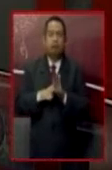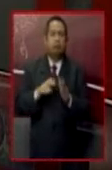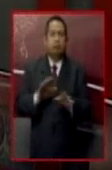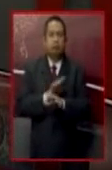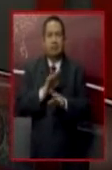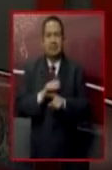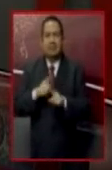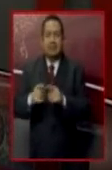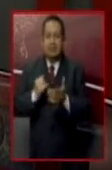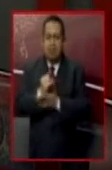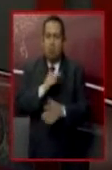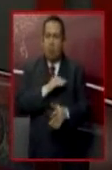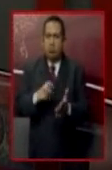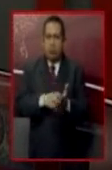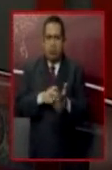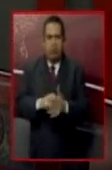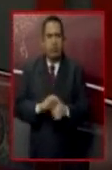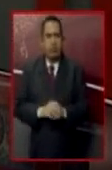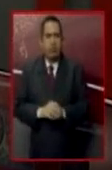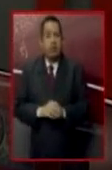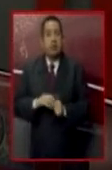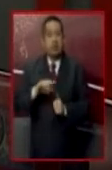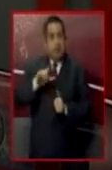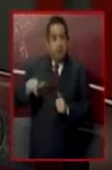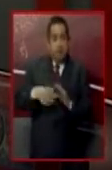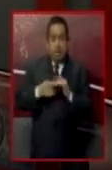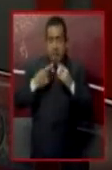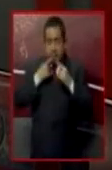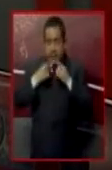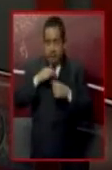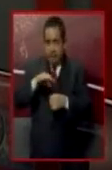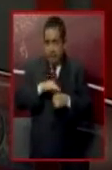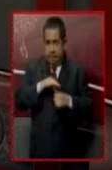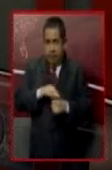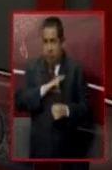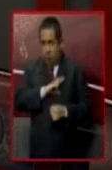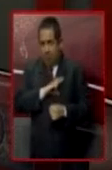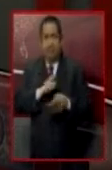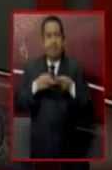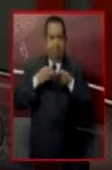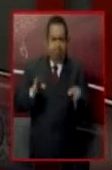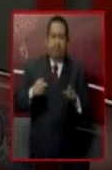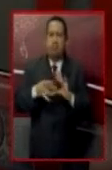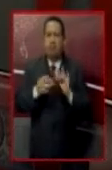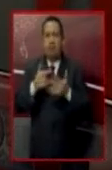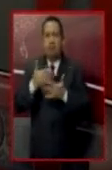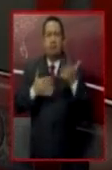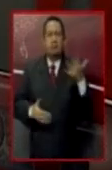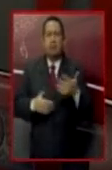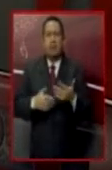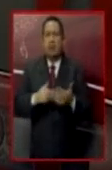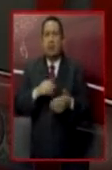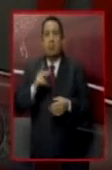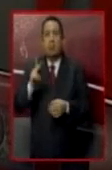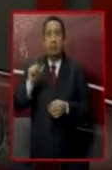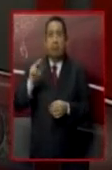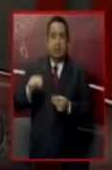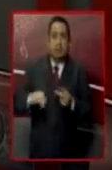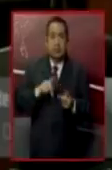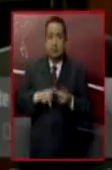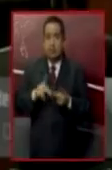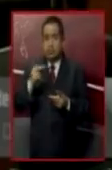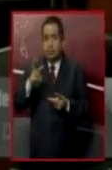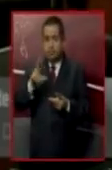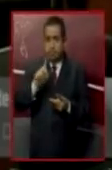de los dictámenes. Bueno, posteriormente de la presentación de estos votos particulares, se abrió la discusión en lo general, donde el Partido de Acción Nacional y el Partido